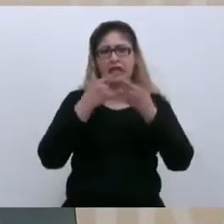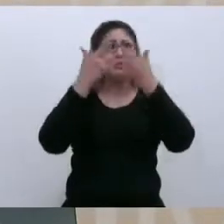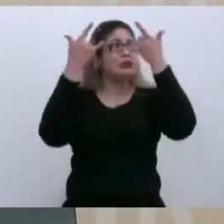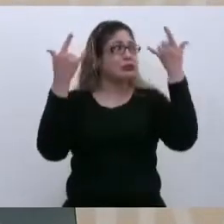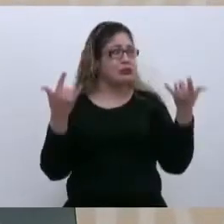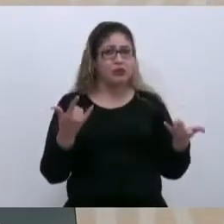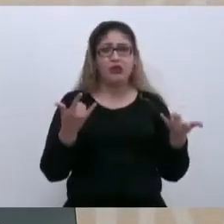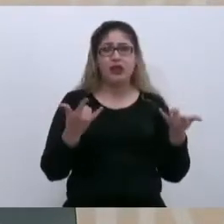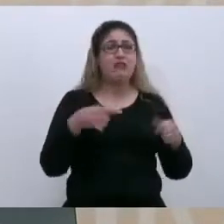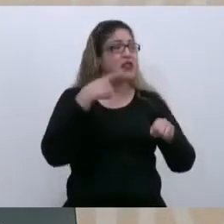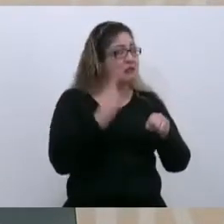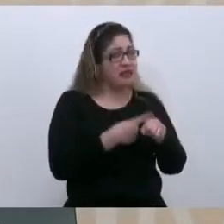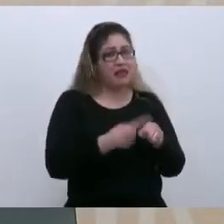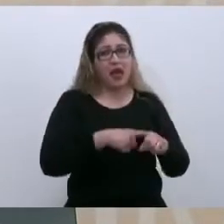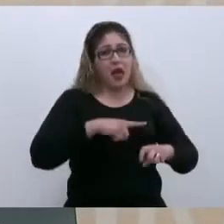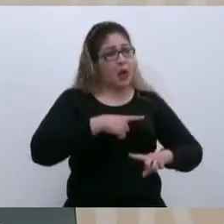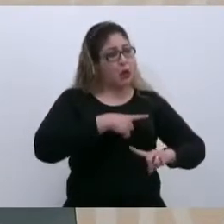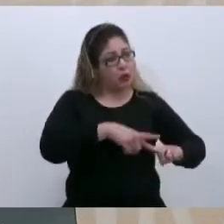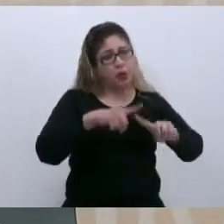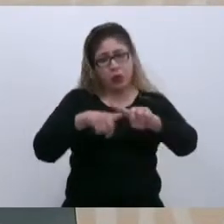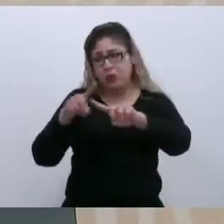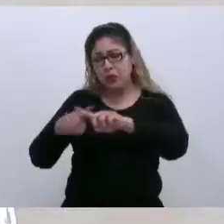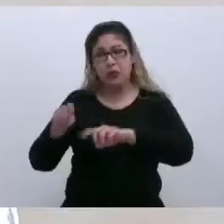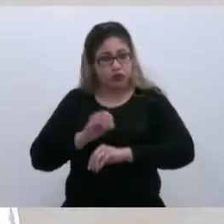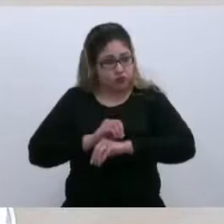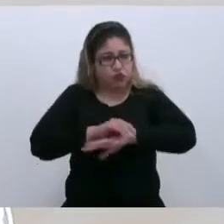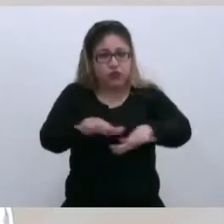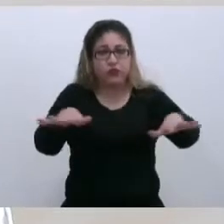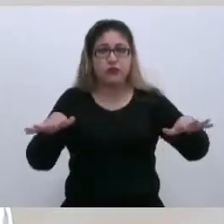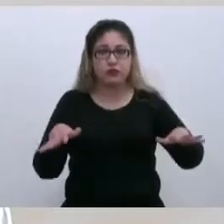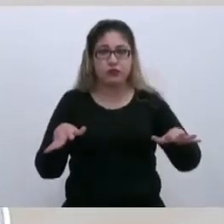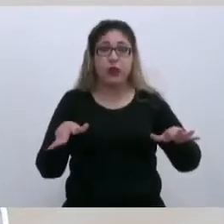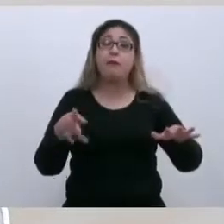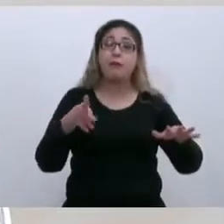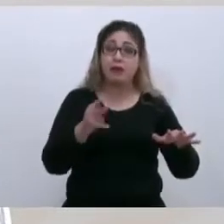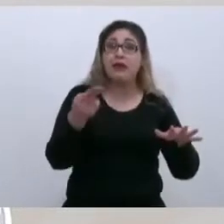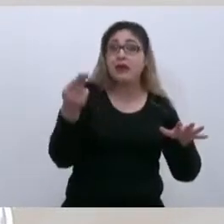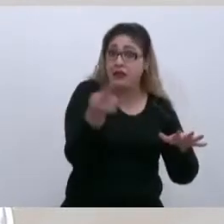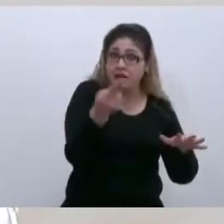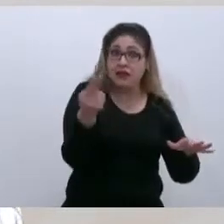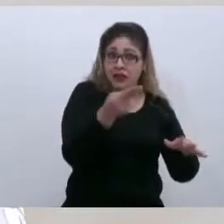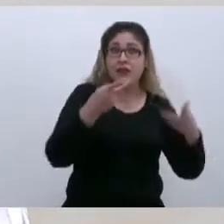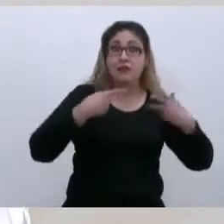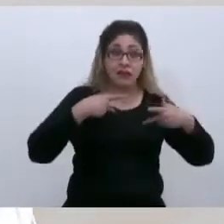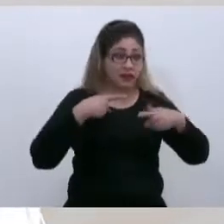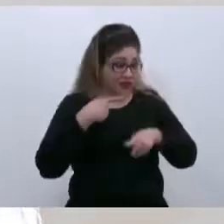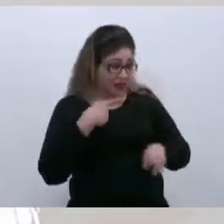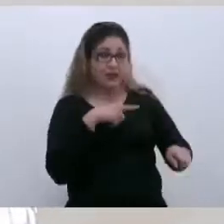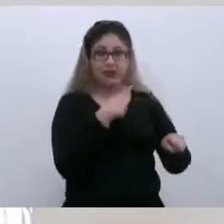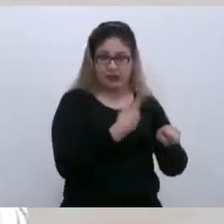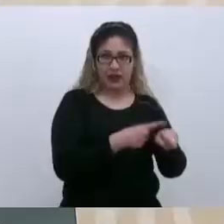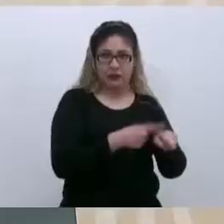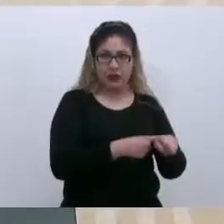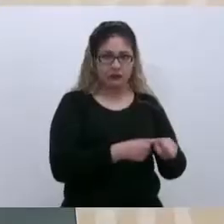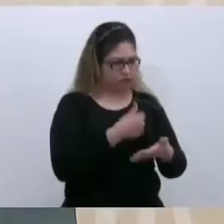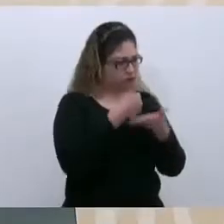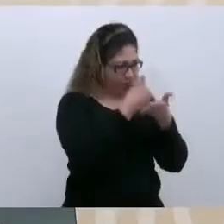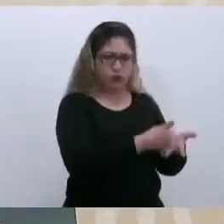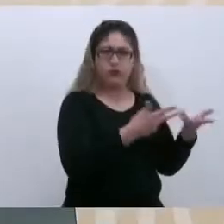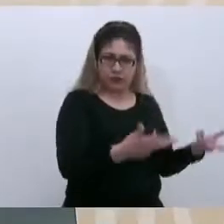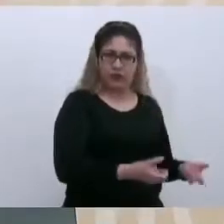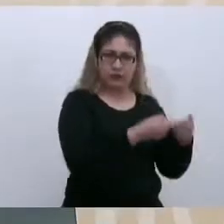era justamente salvando vidas. Por eso, ahora que la Organización Panamericana de la Salud y la